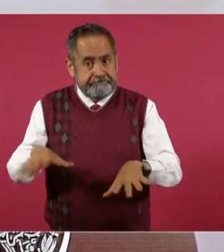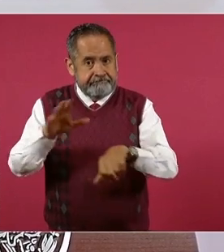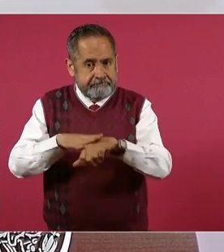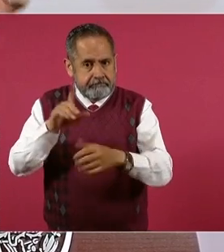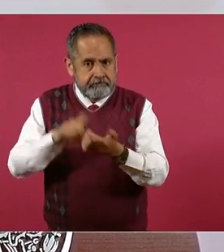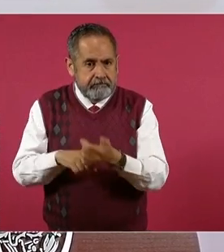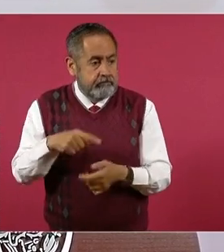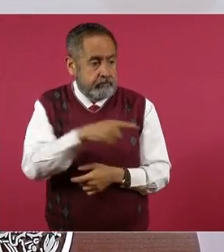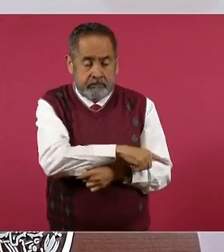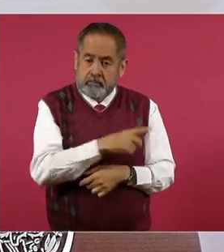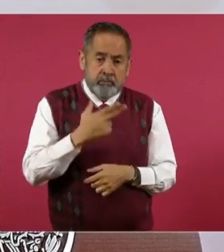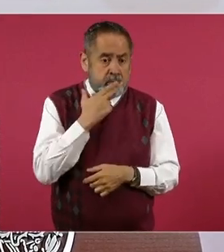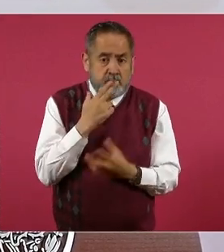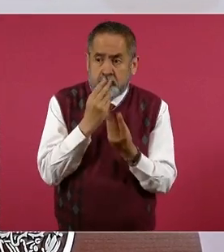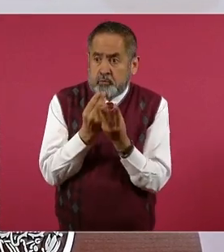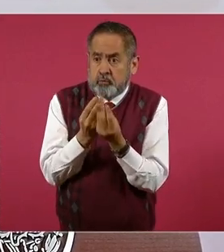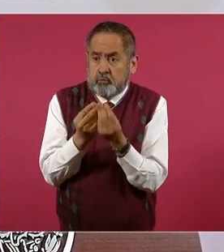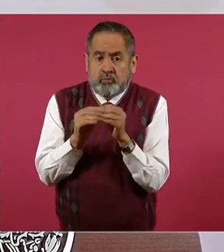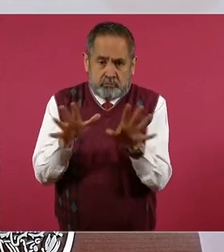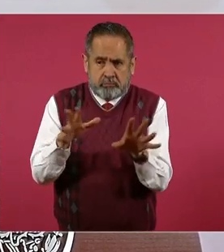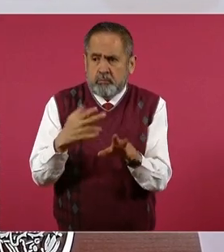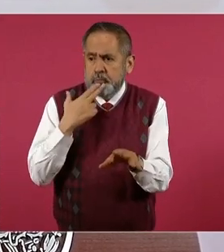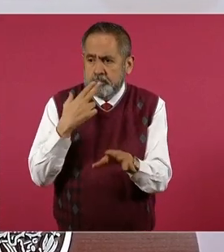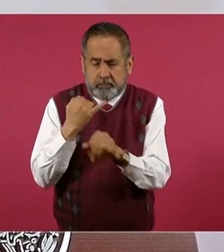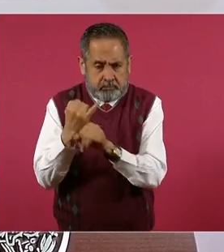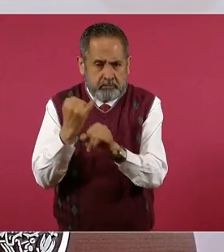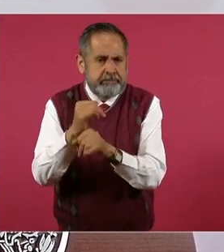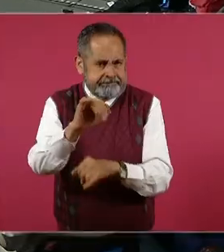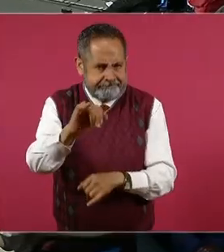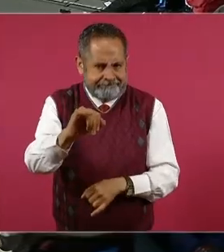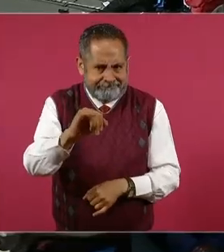el uso de redes sociales